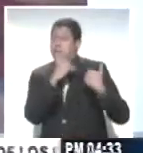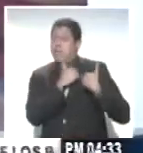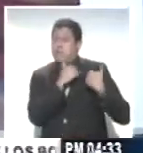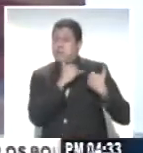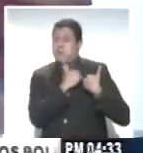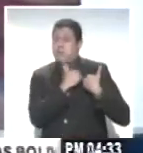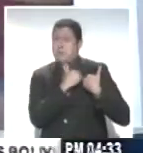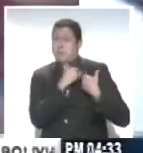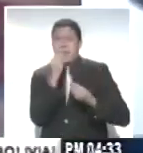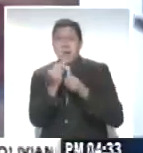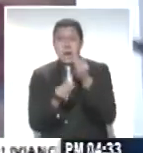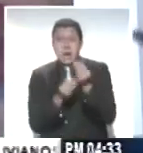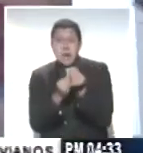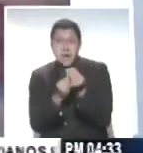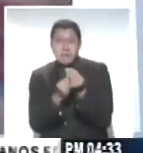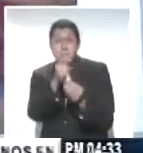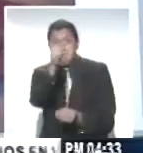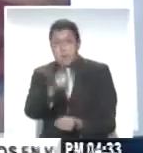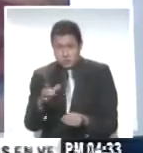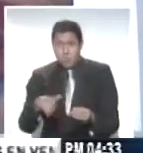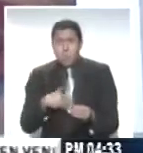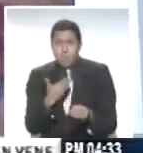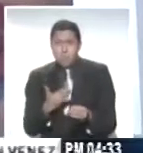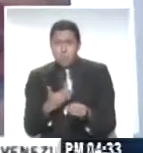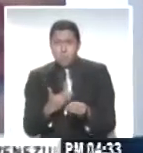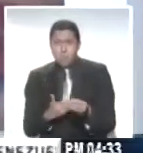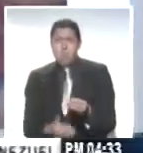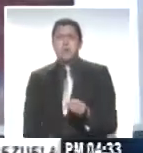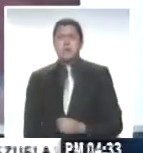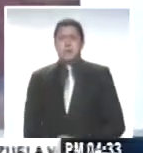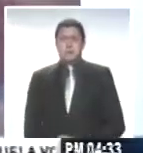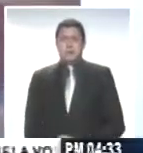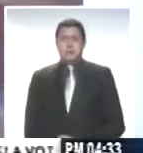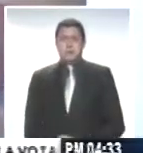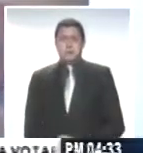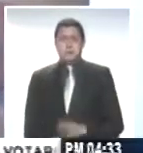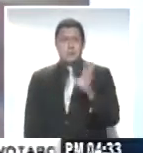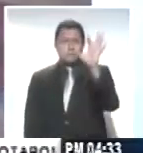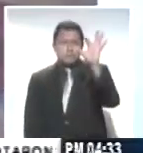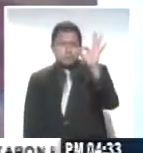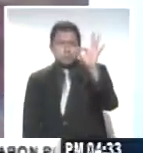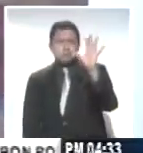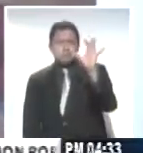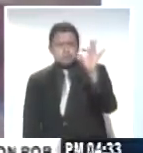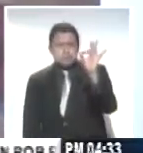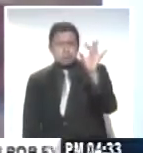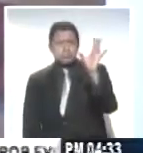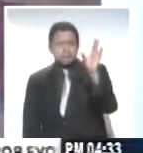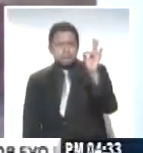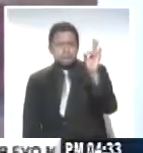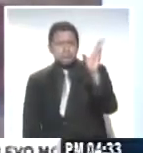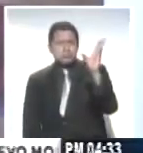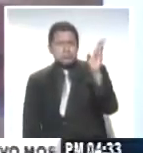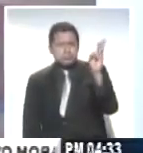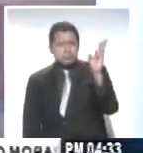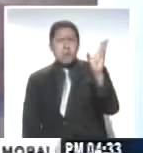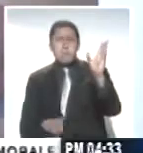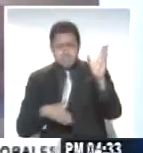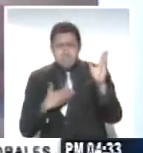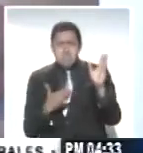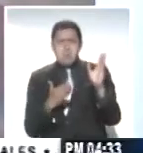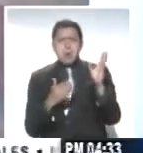de que la persona pueda realizar los movimientos de flexión del pulgar, de los